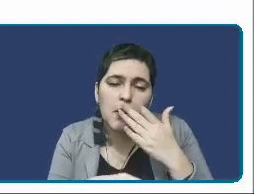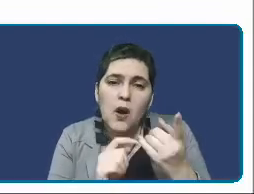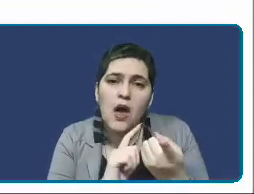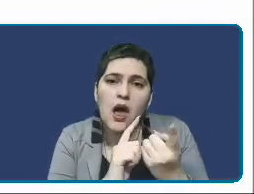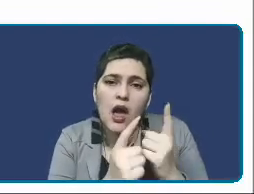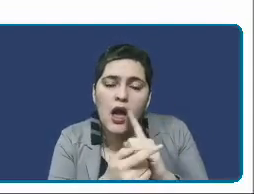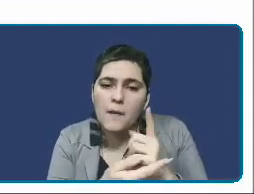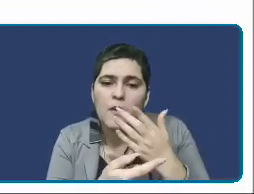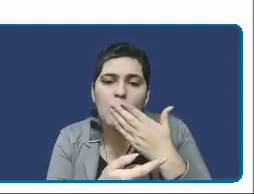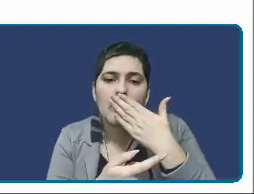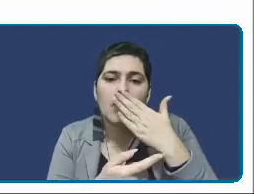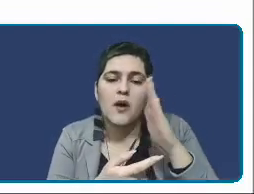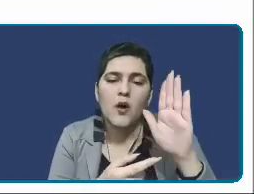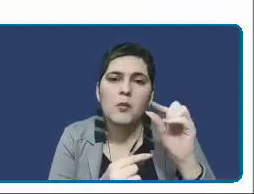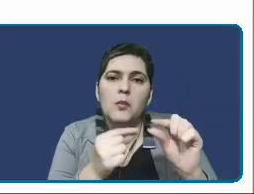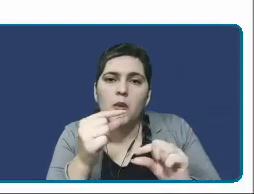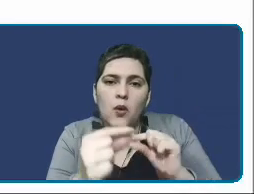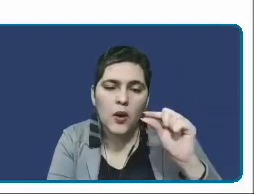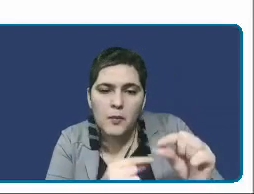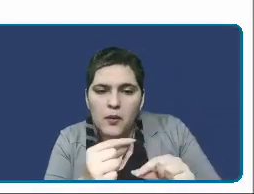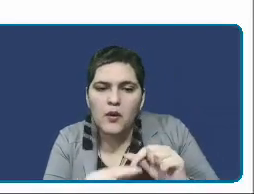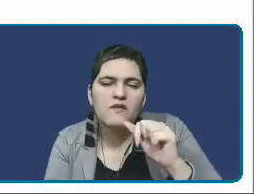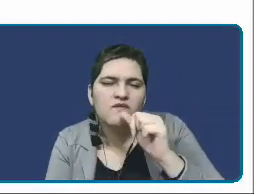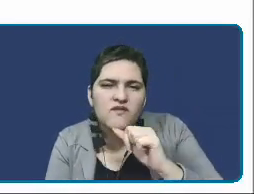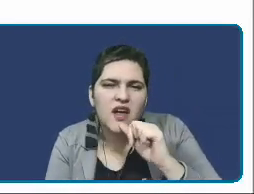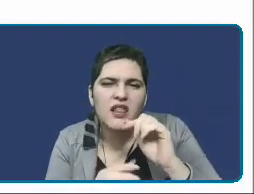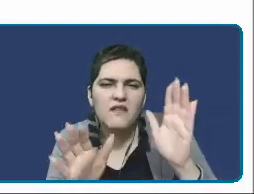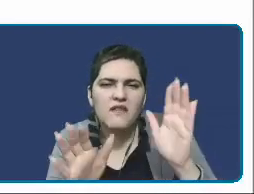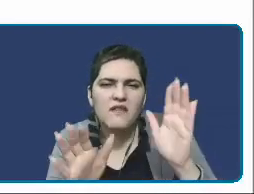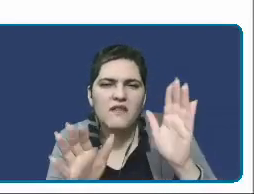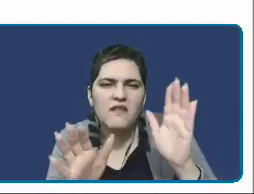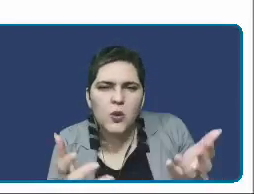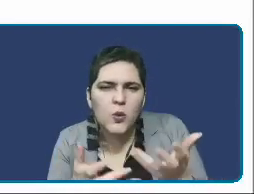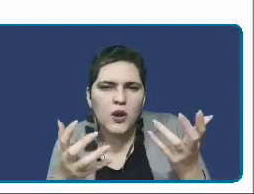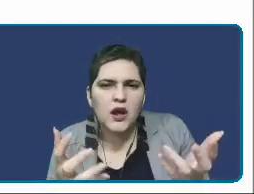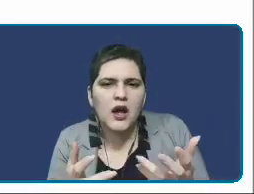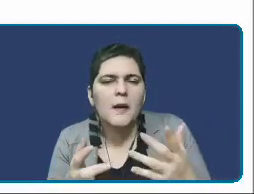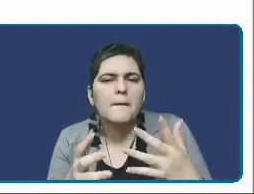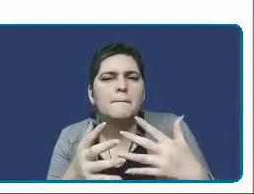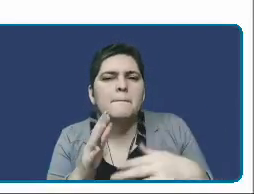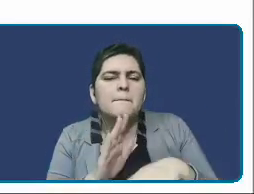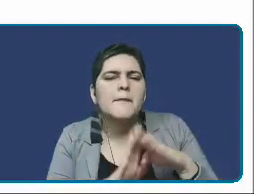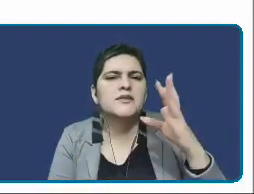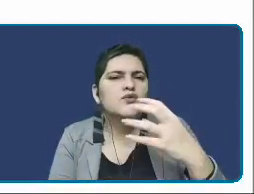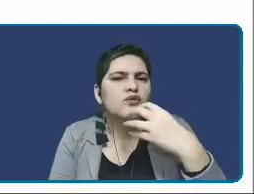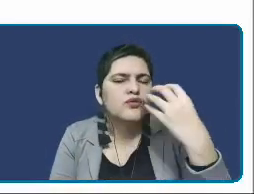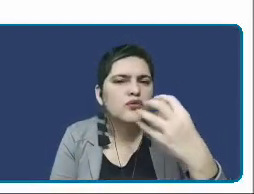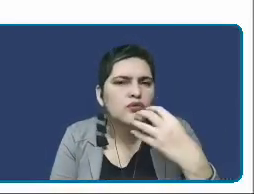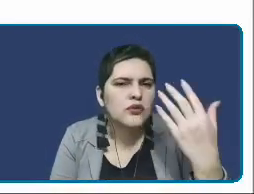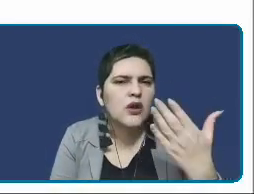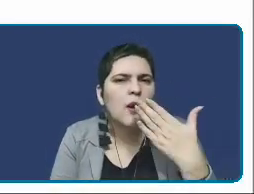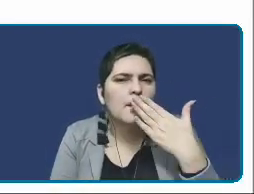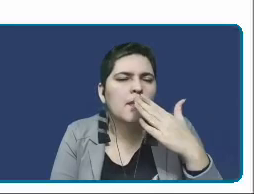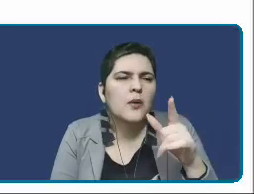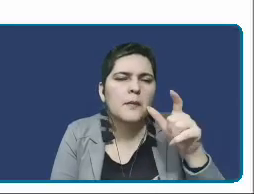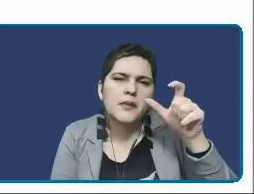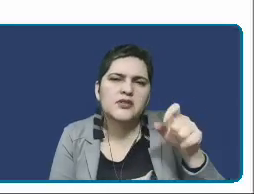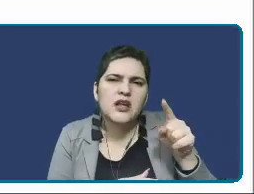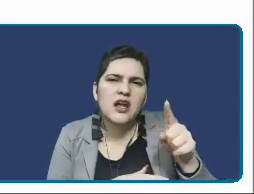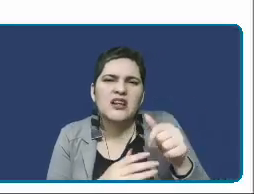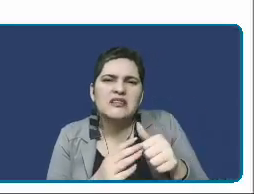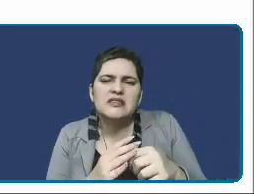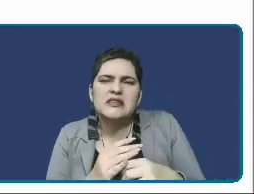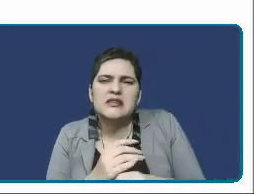hace, ya, faltan verduras, voy a indicar que se coman más fruta, o vamos a mejorar la constipación, los cambios hay que hacerlos de